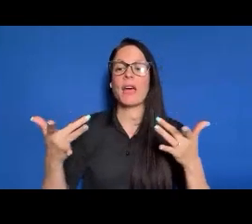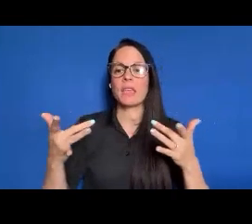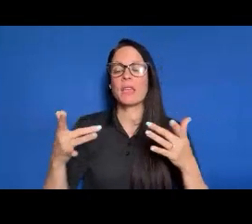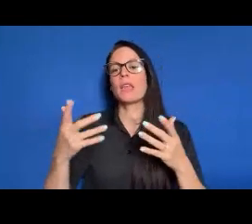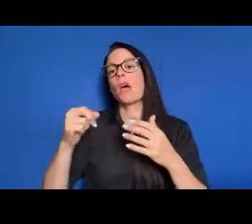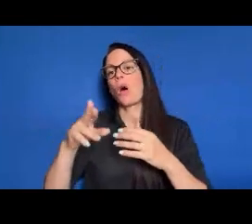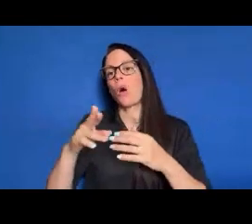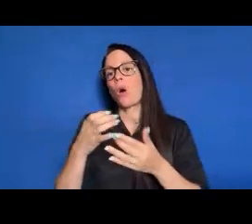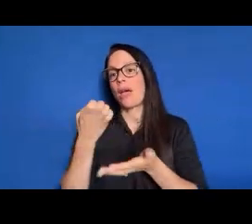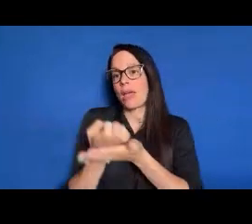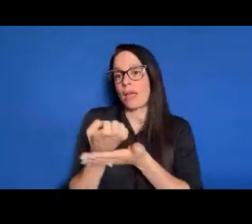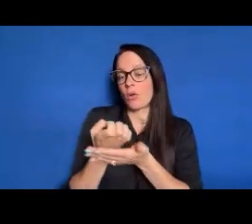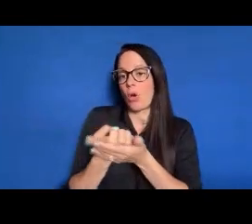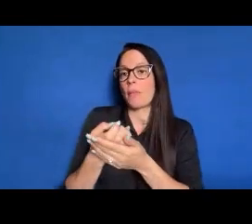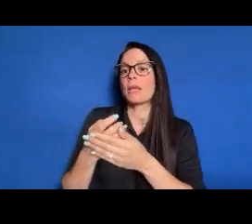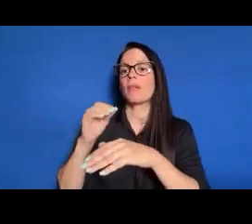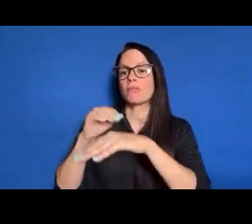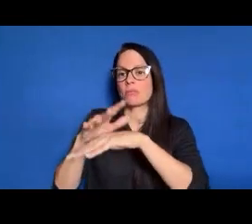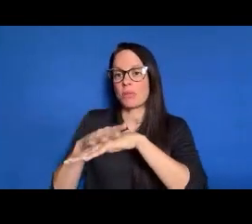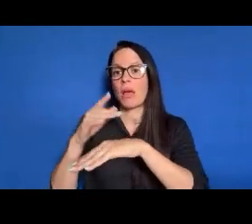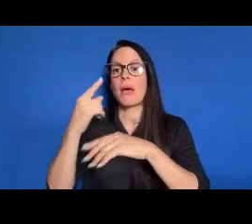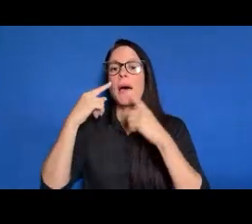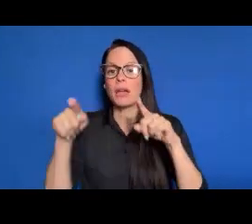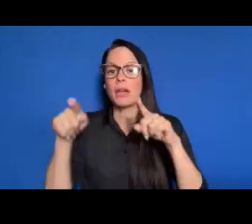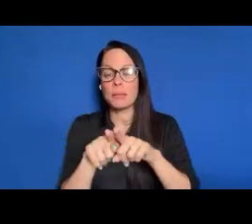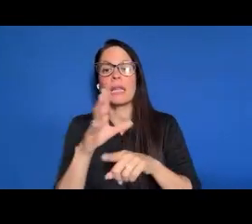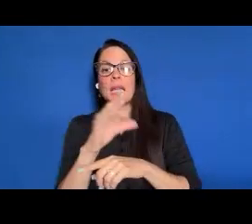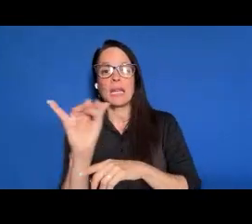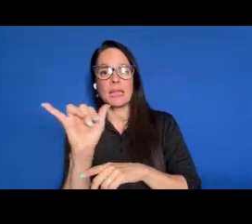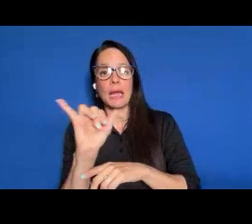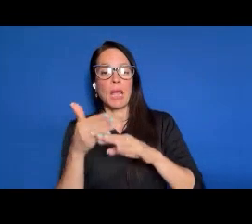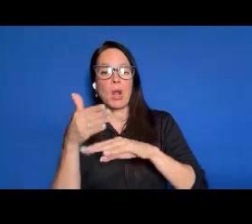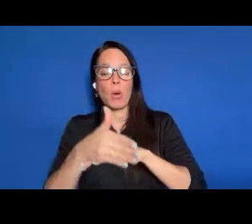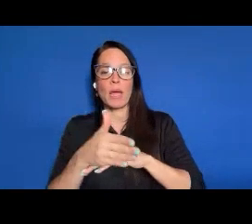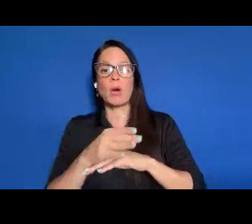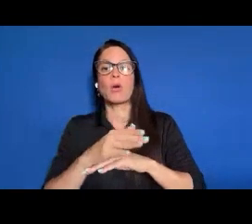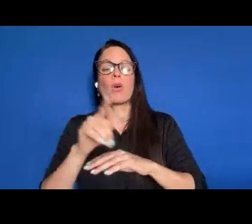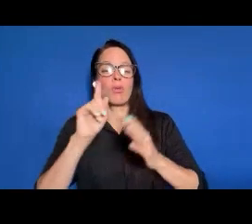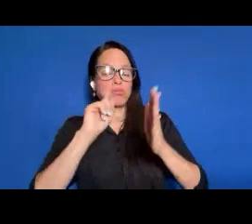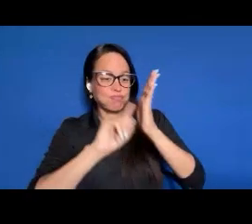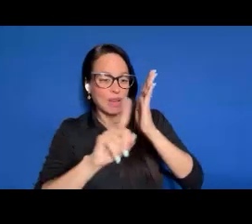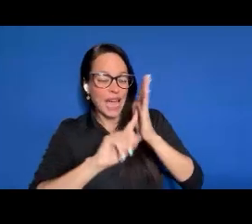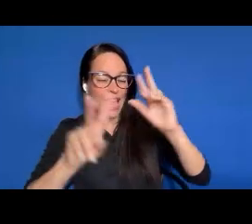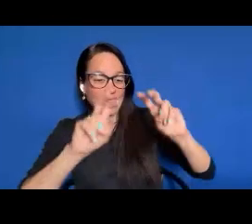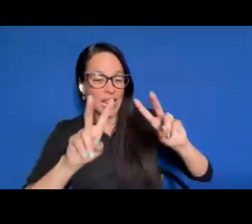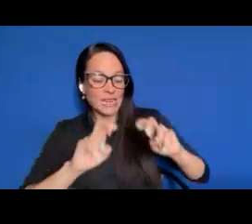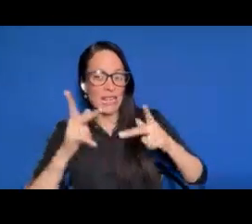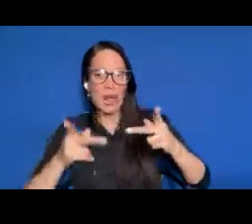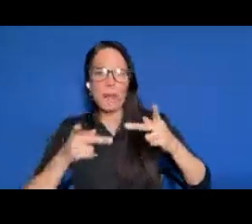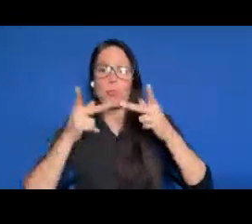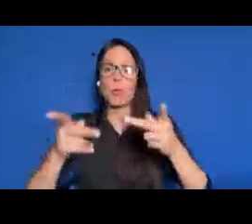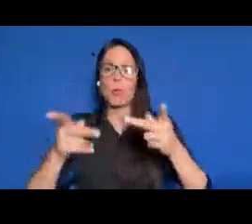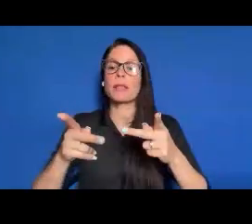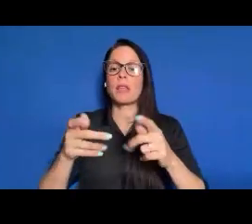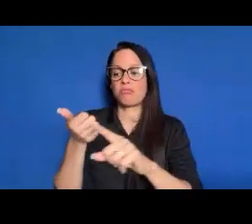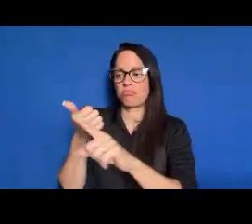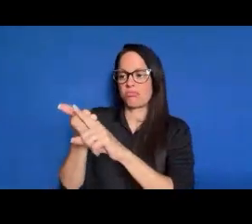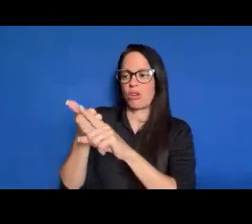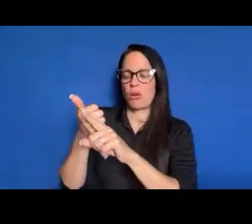de los Opioid Settlement Agreements. Y luego vamos a presentar un análisis geográfico de propuestas según las estrategias recomendadas y esas áreas